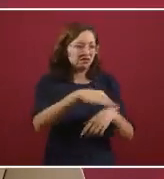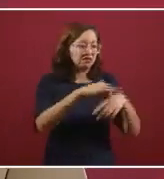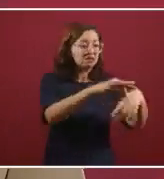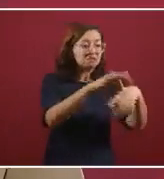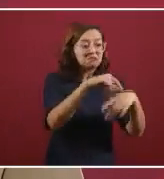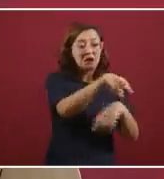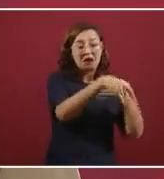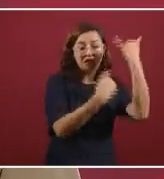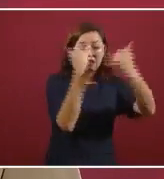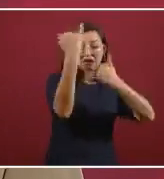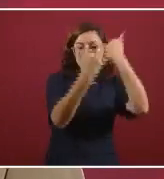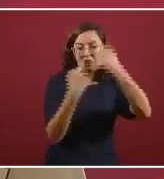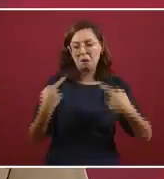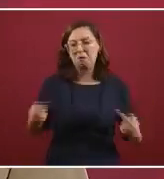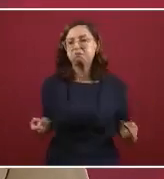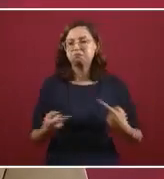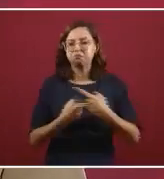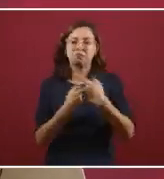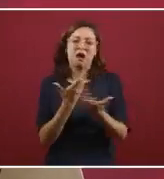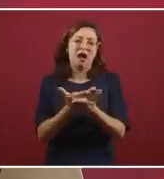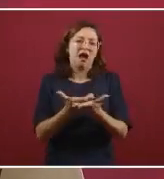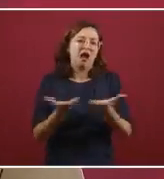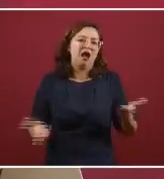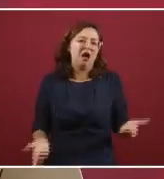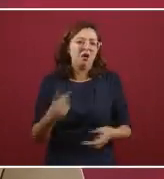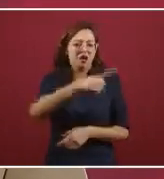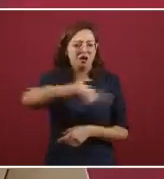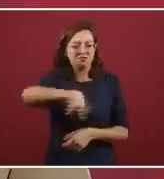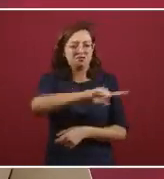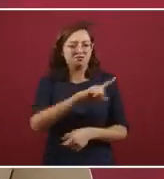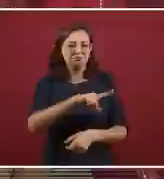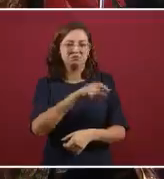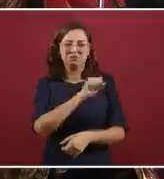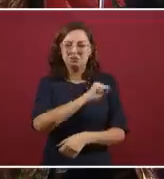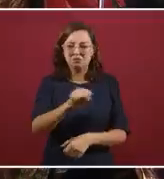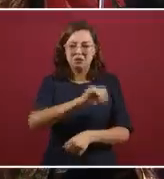esta impunidad que se está brindando a los victimarios.